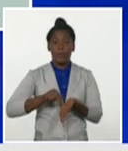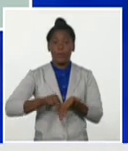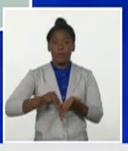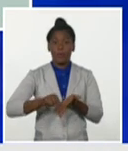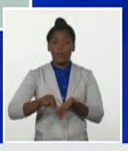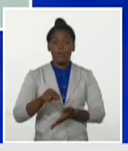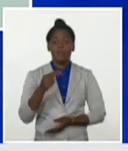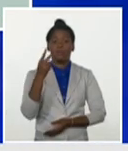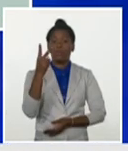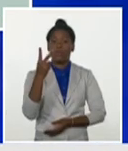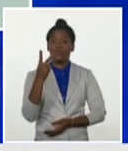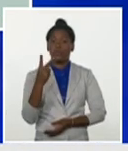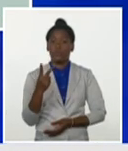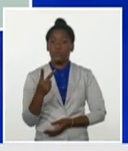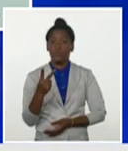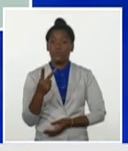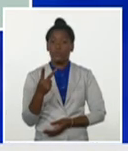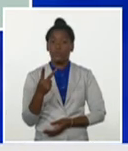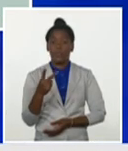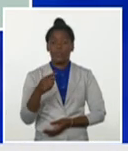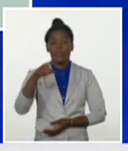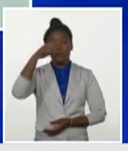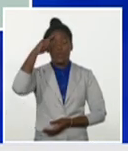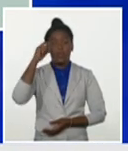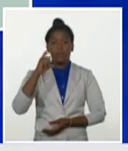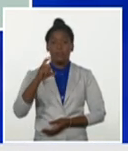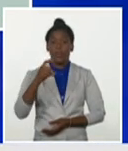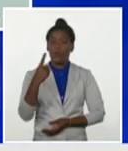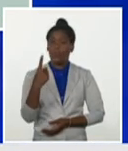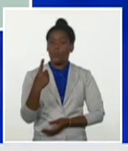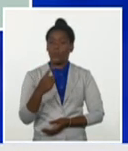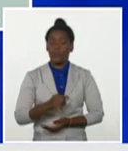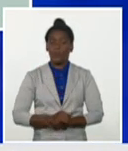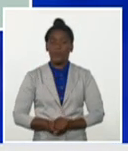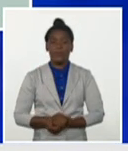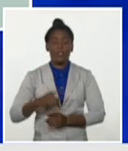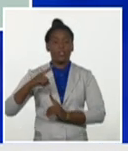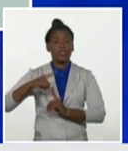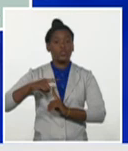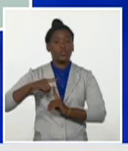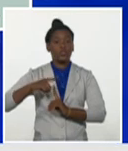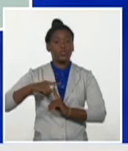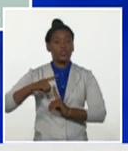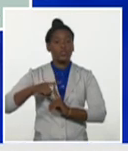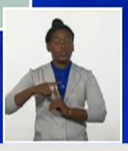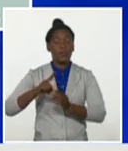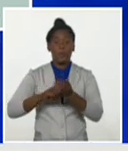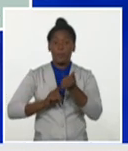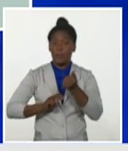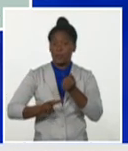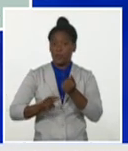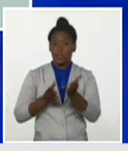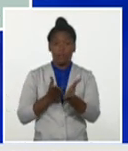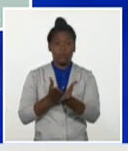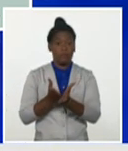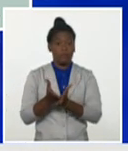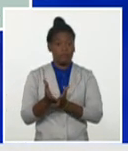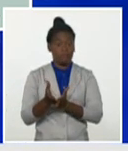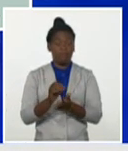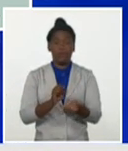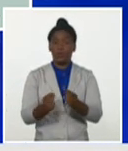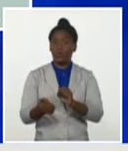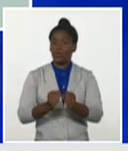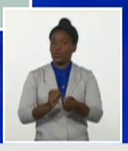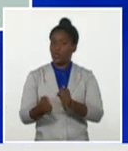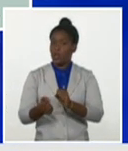Cubitas, un caso en el día de ayer. Las Tunas, provincia que ha mantenido control de la pandemia,